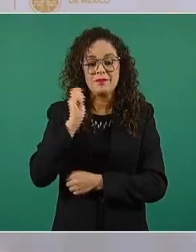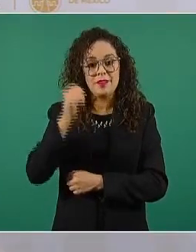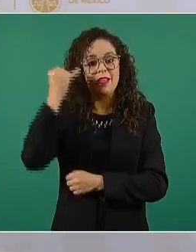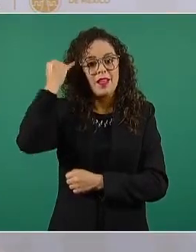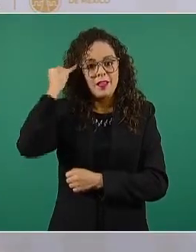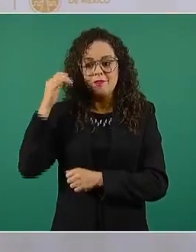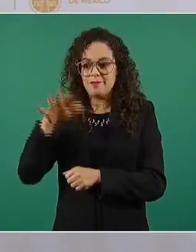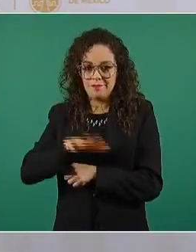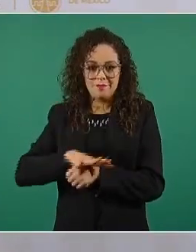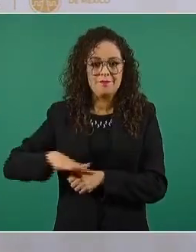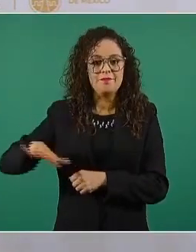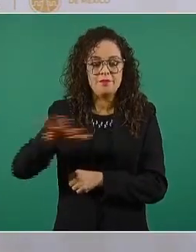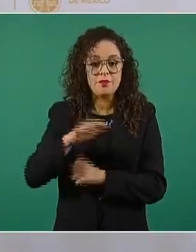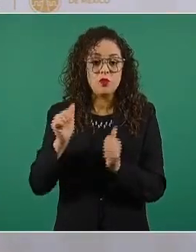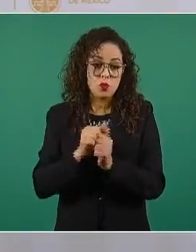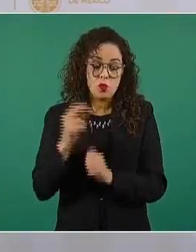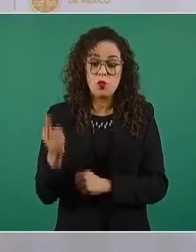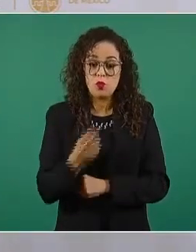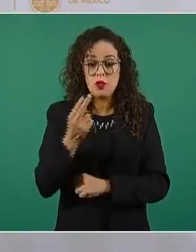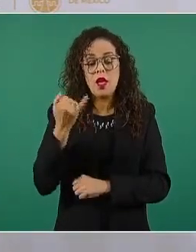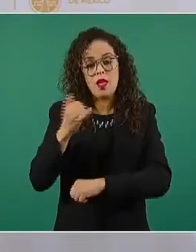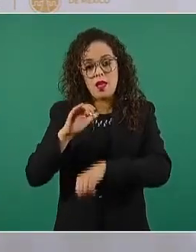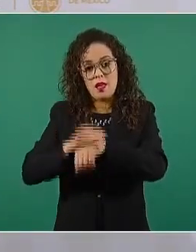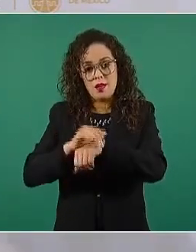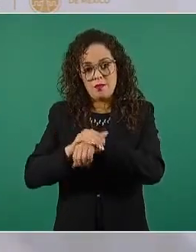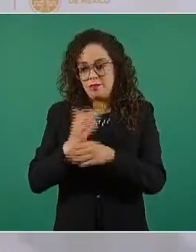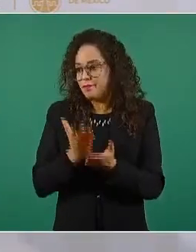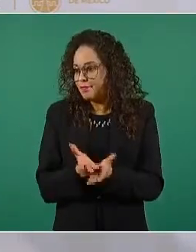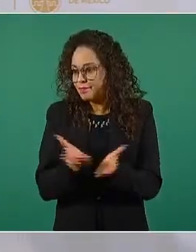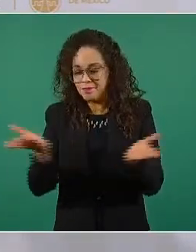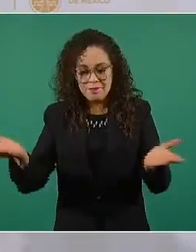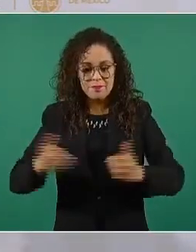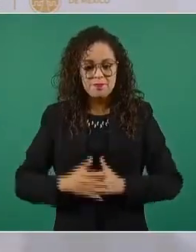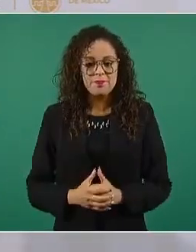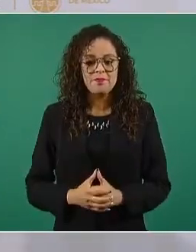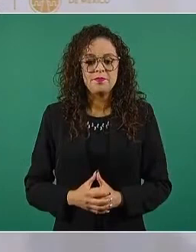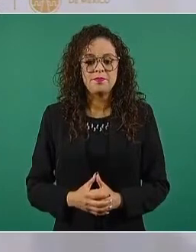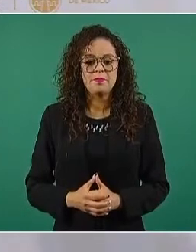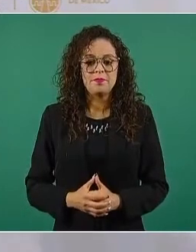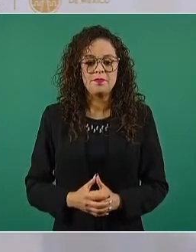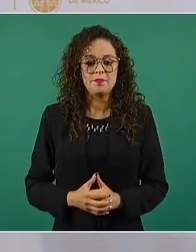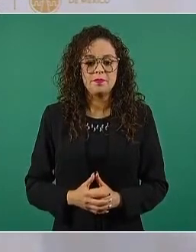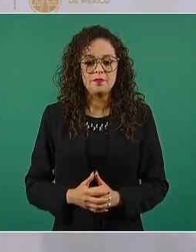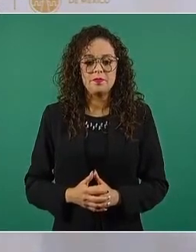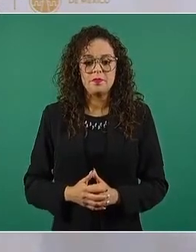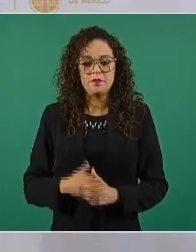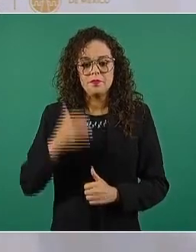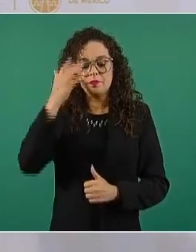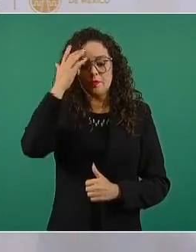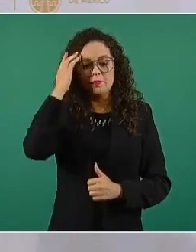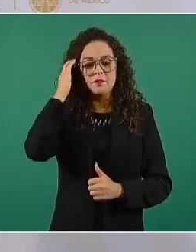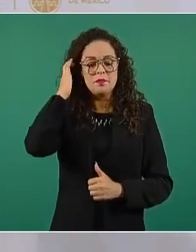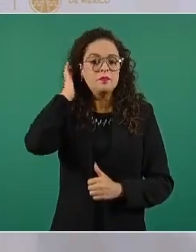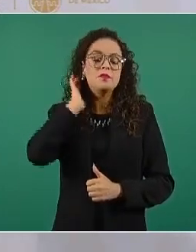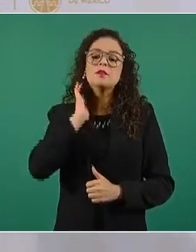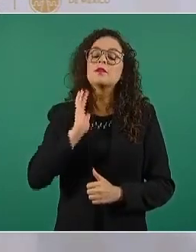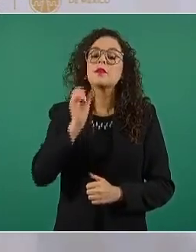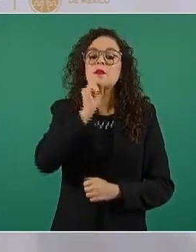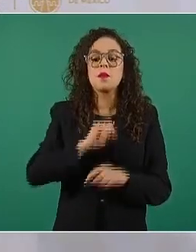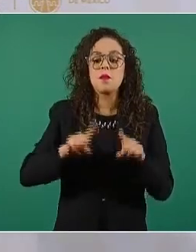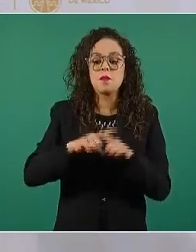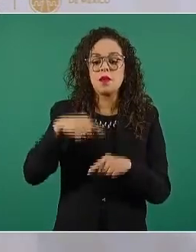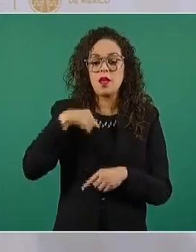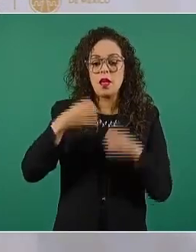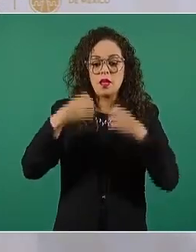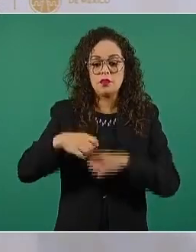nuestros amigos y honorables ponentes. También estoy aquí el día de